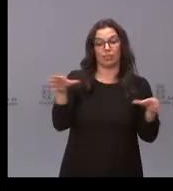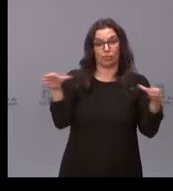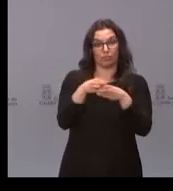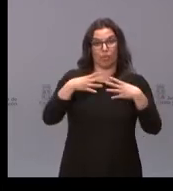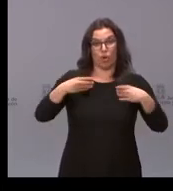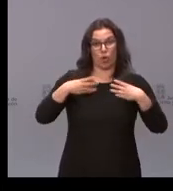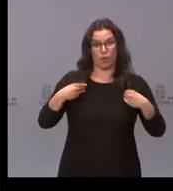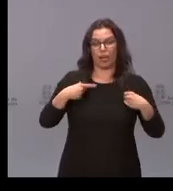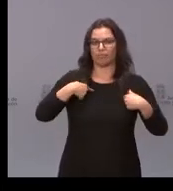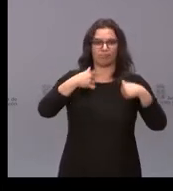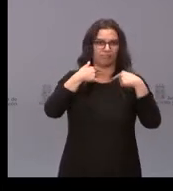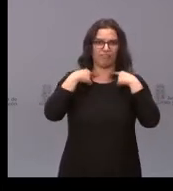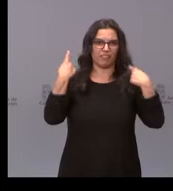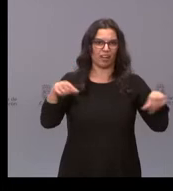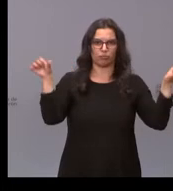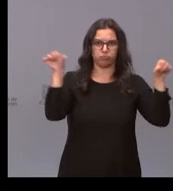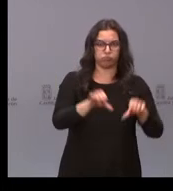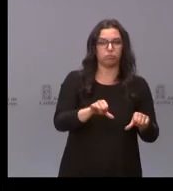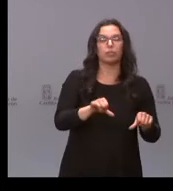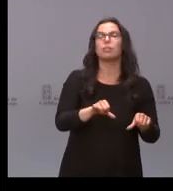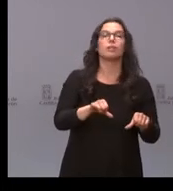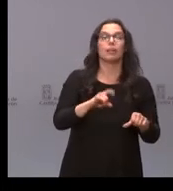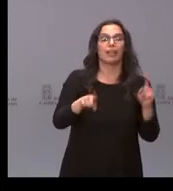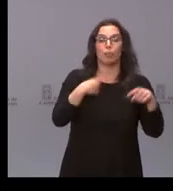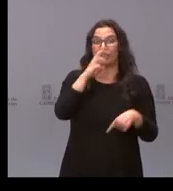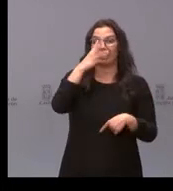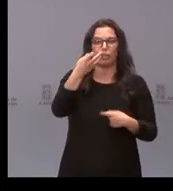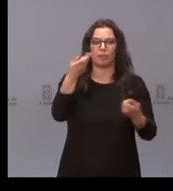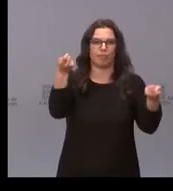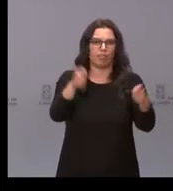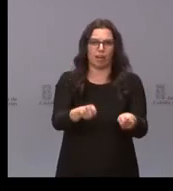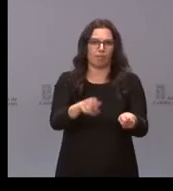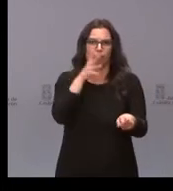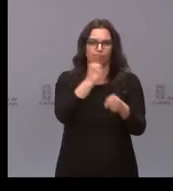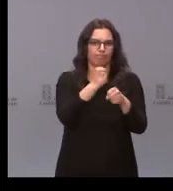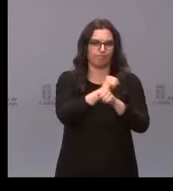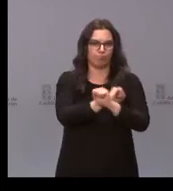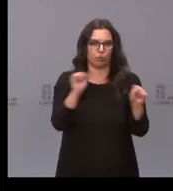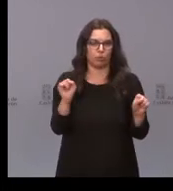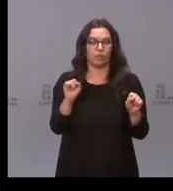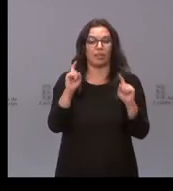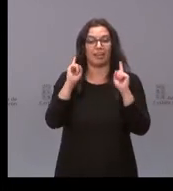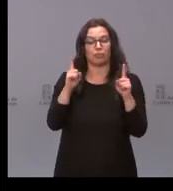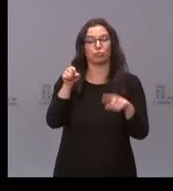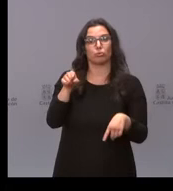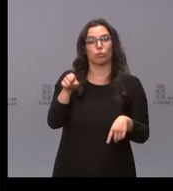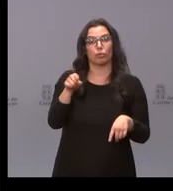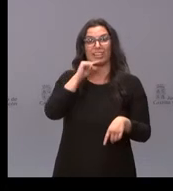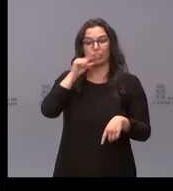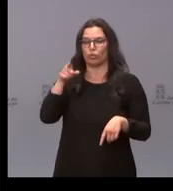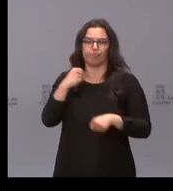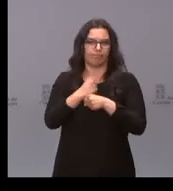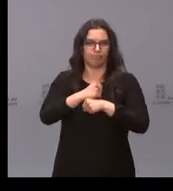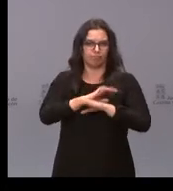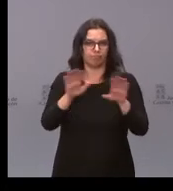fracasa y a los 3 años pues tiene que cerrar esa actividad esta persona en este caso este nieto que